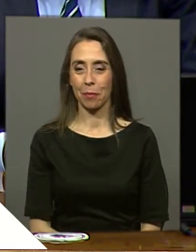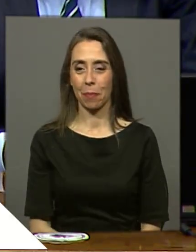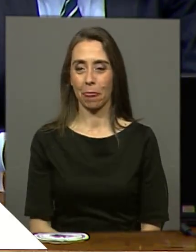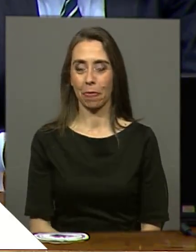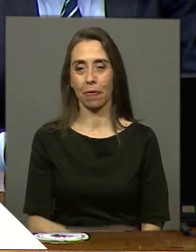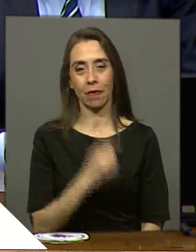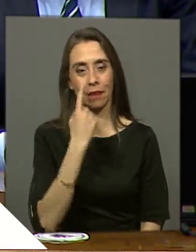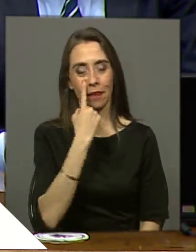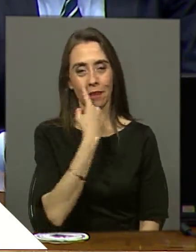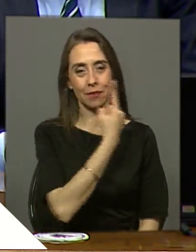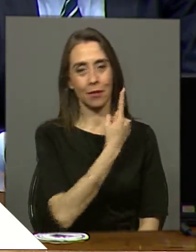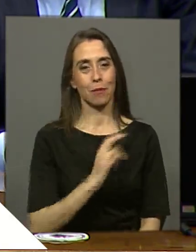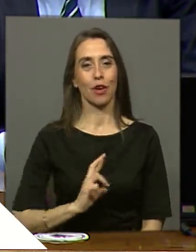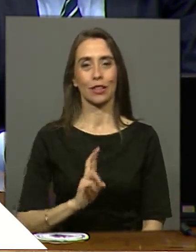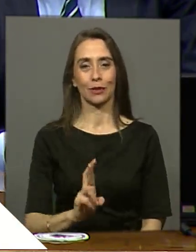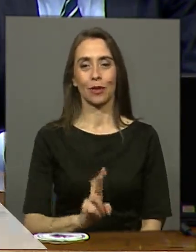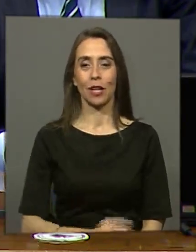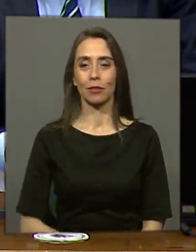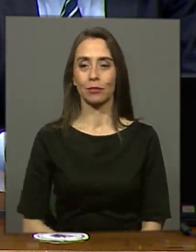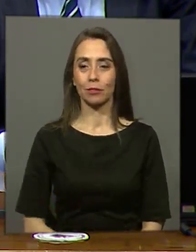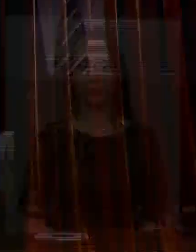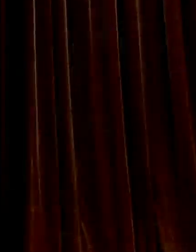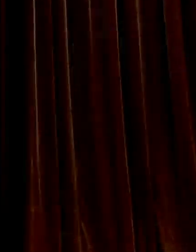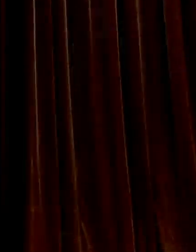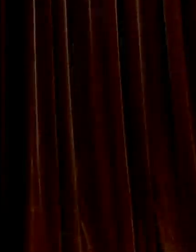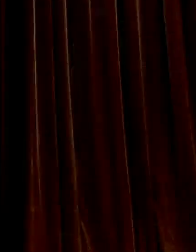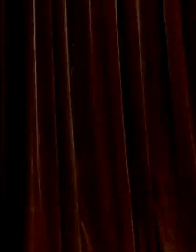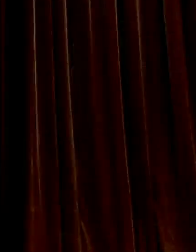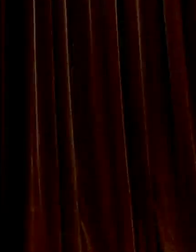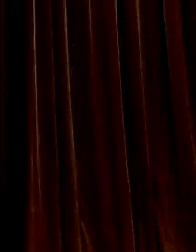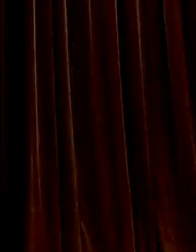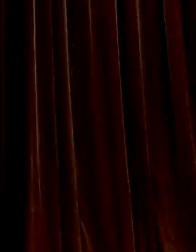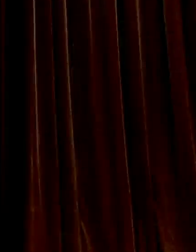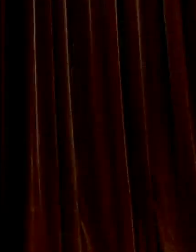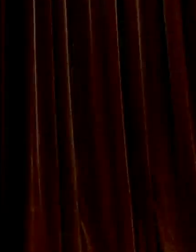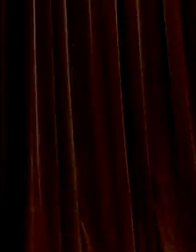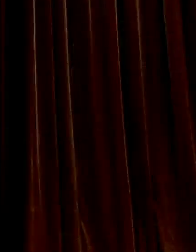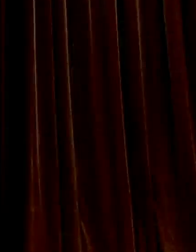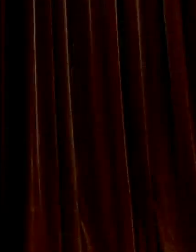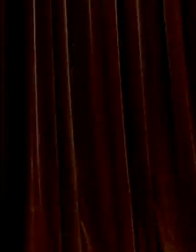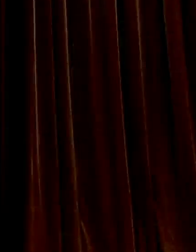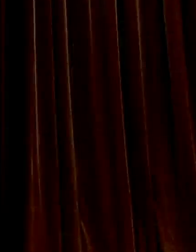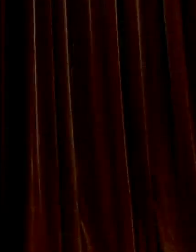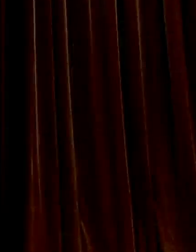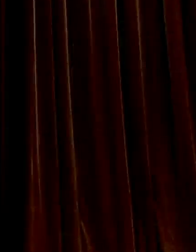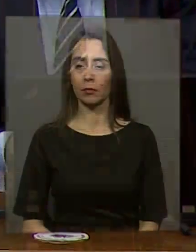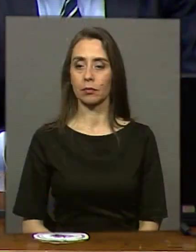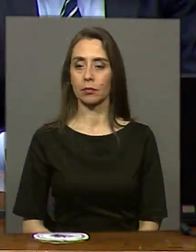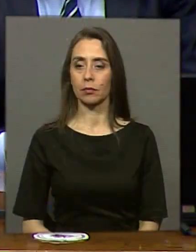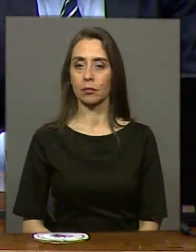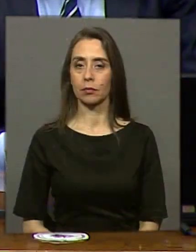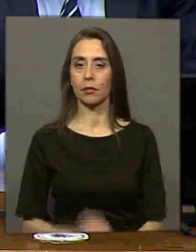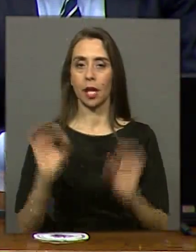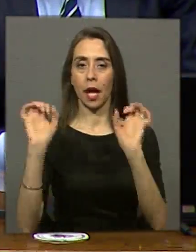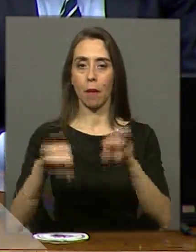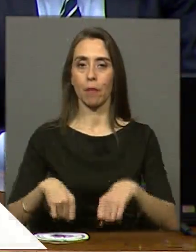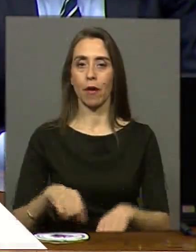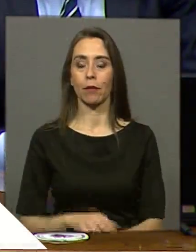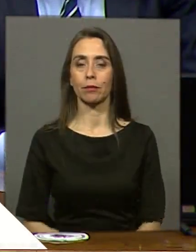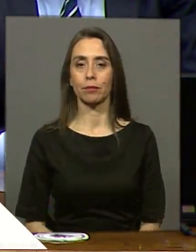resultado de la votación por la afirmativa 82 votos y 3 abstenciones aprobado